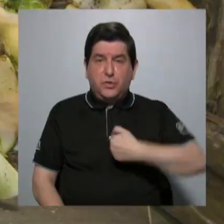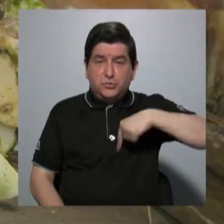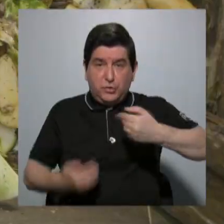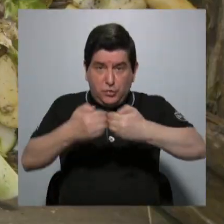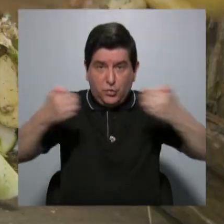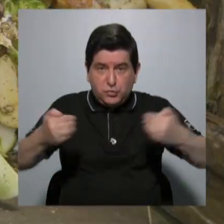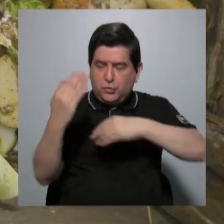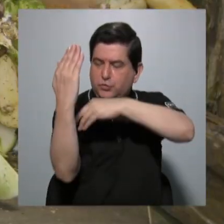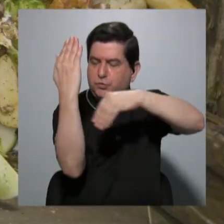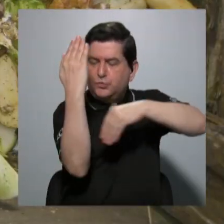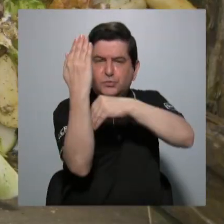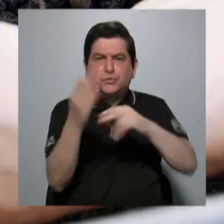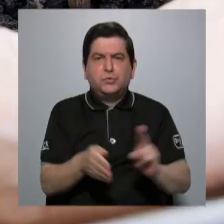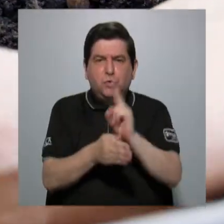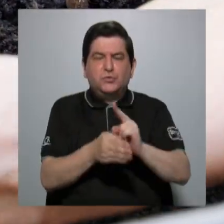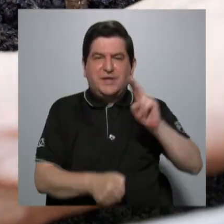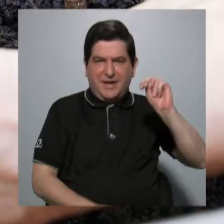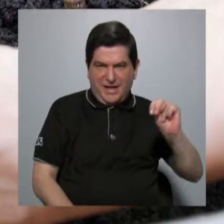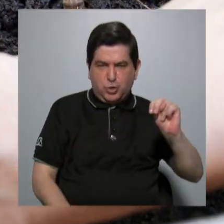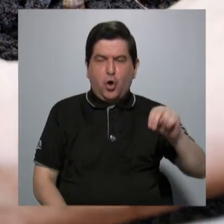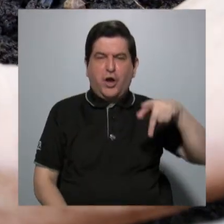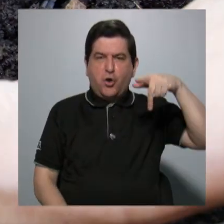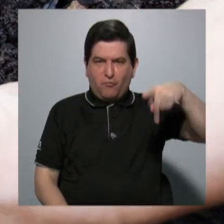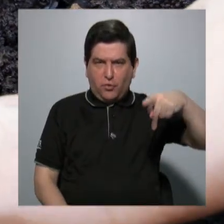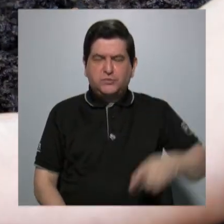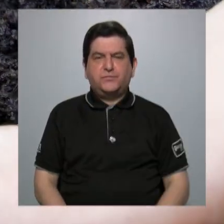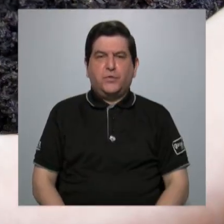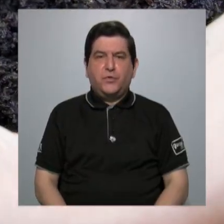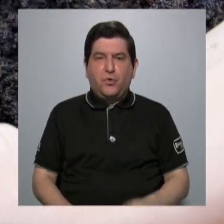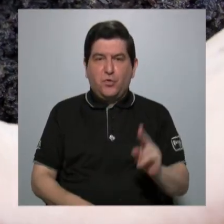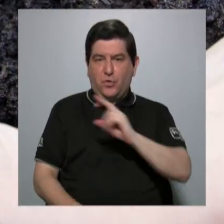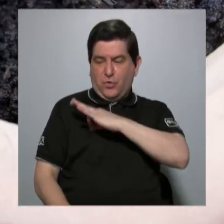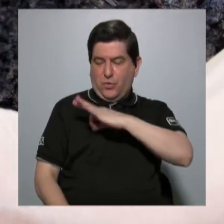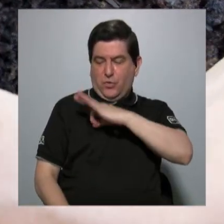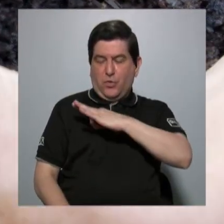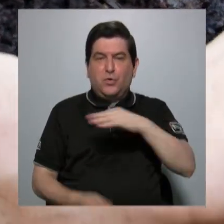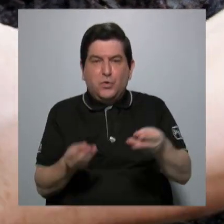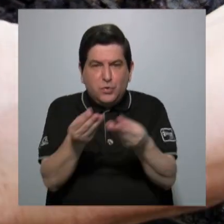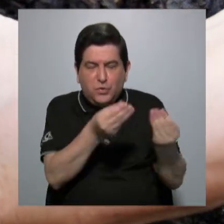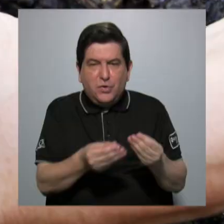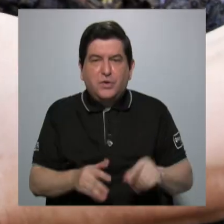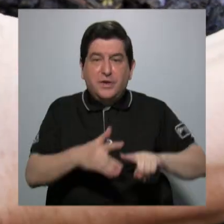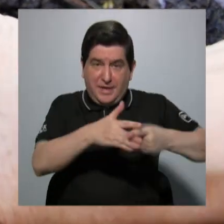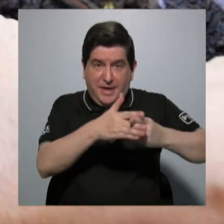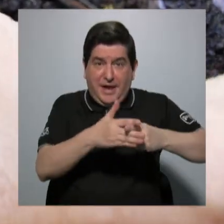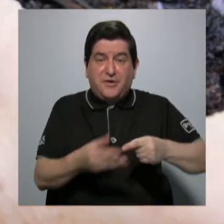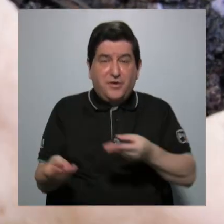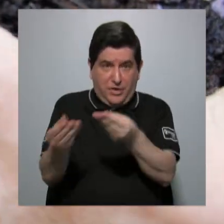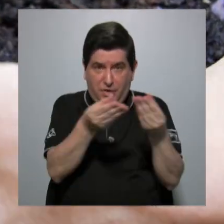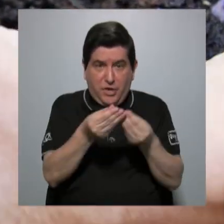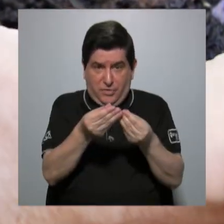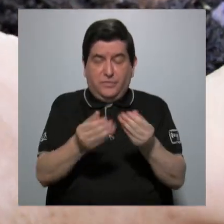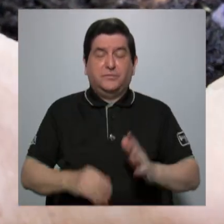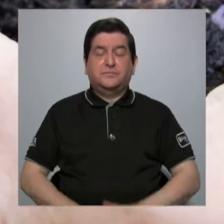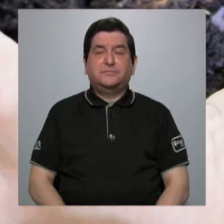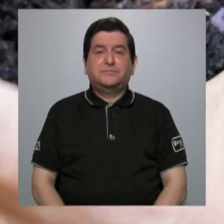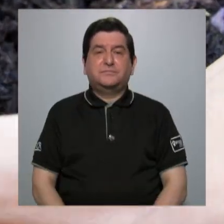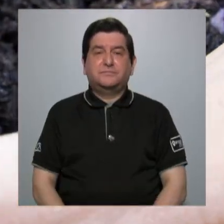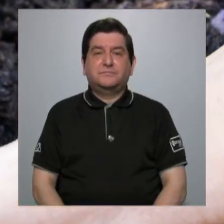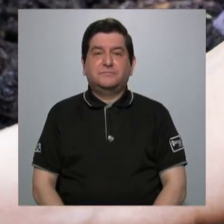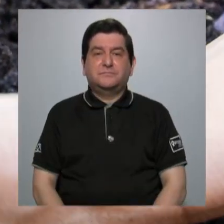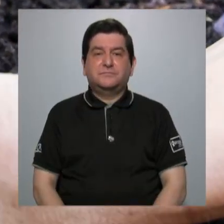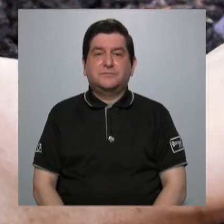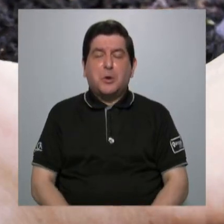compost, podemos utilizar ese nitrógeno, ese fósforo para fertilizar los suelos y para restauración de suelos, entre otras cosas.